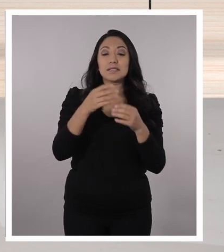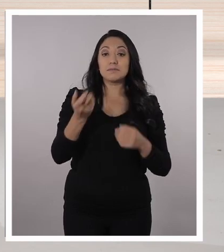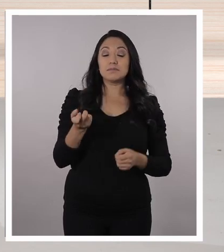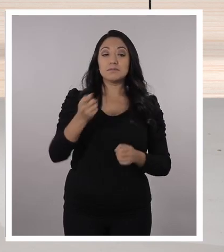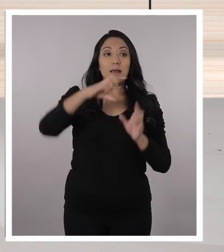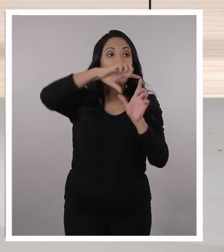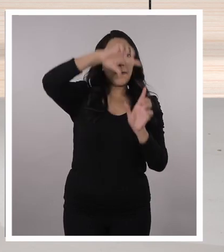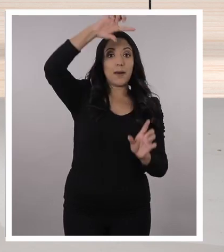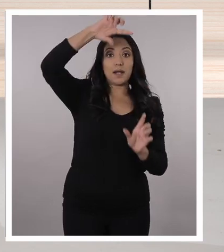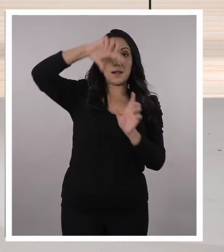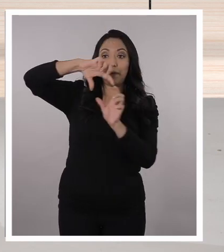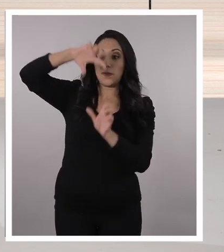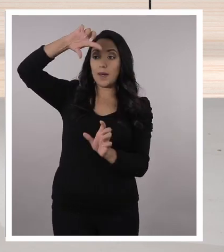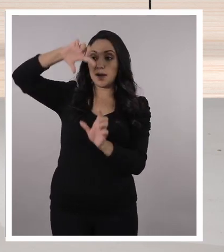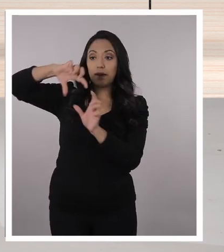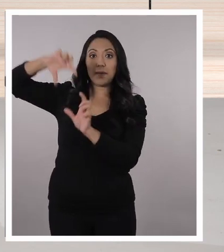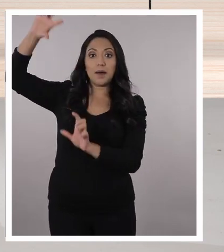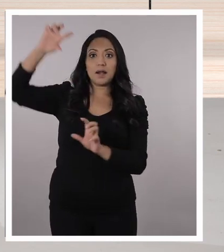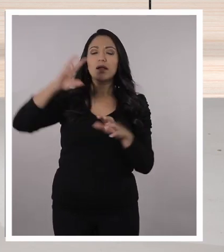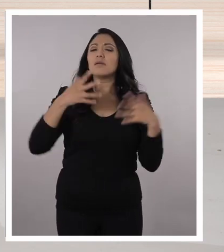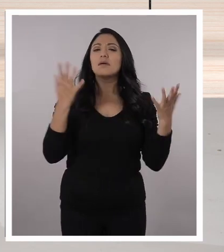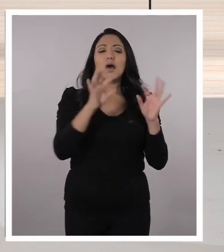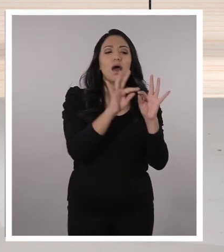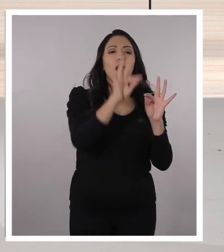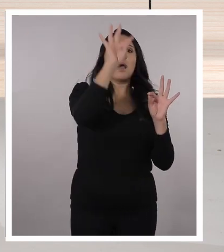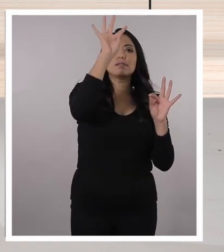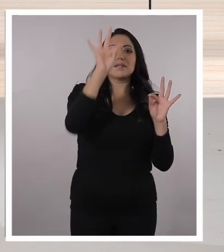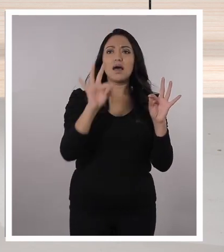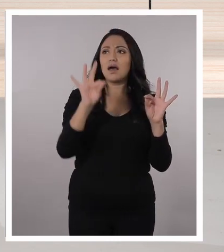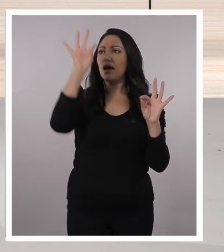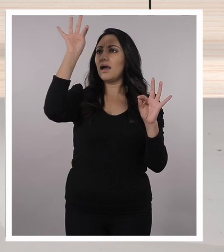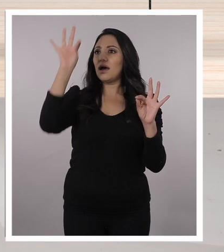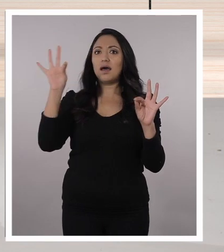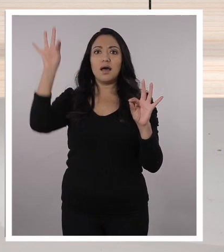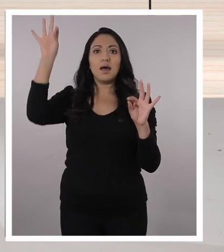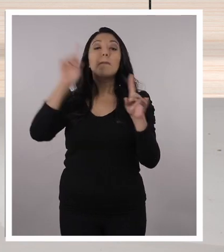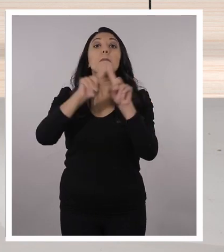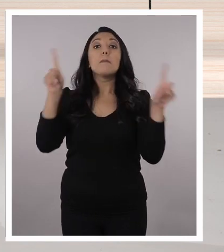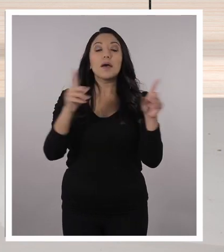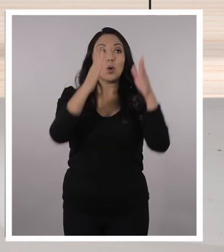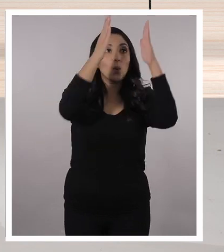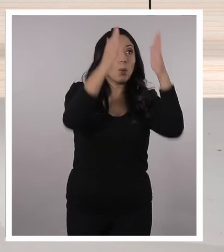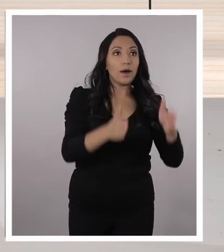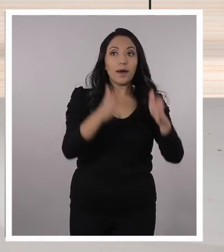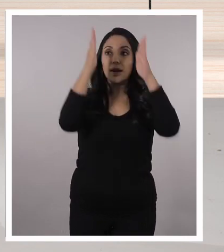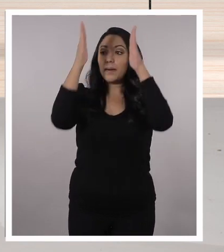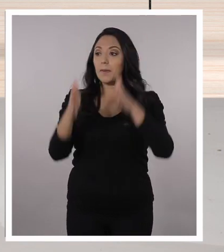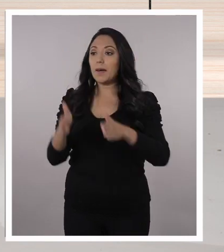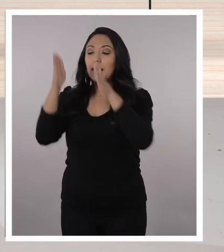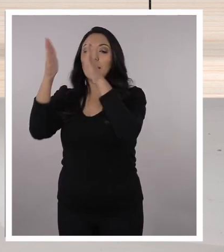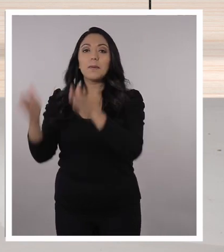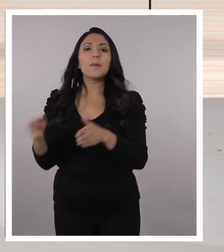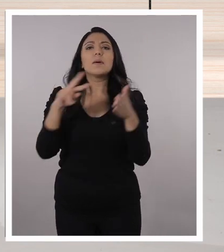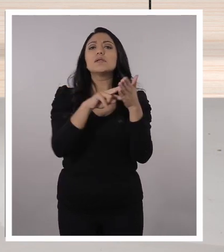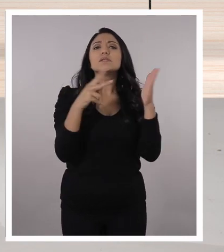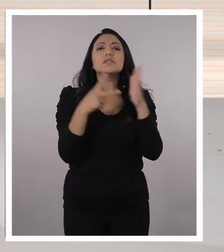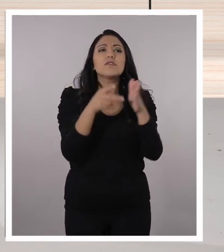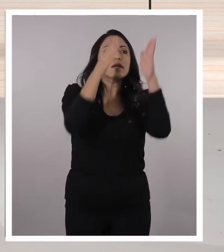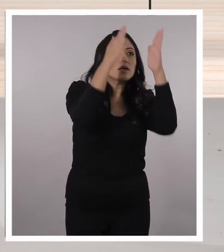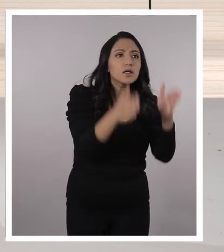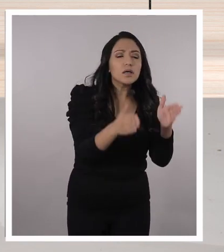de barra. Estos gráficos, ¿qué me muestran en general? Como su nombre lo indica, son barritas, ¿sí?, que